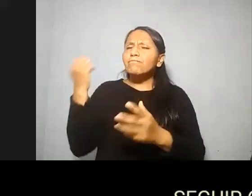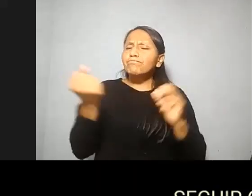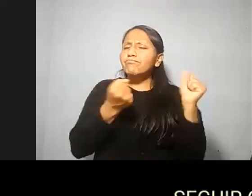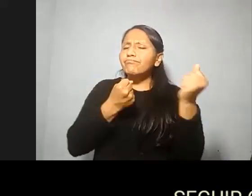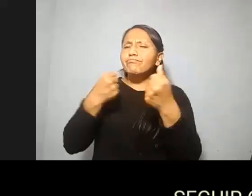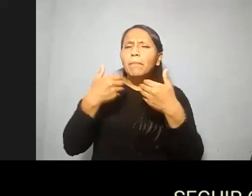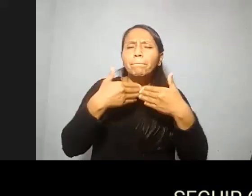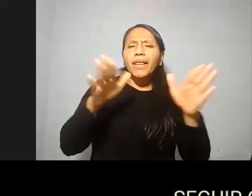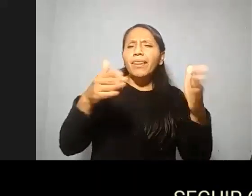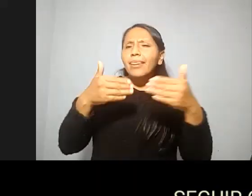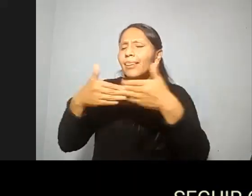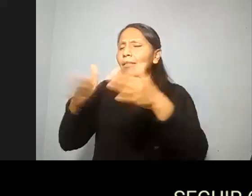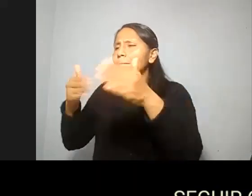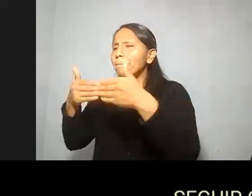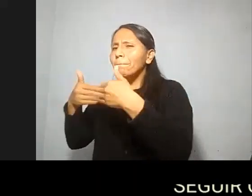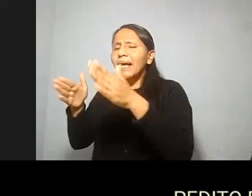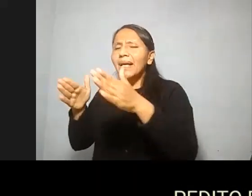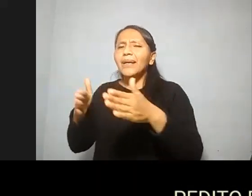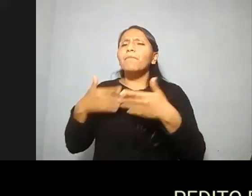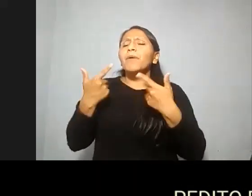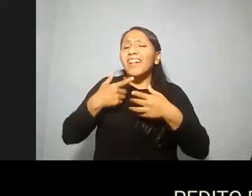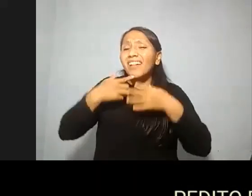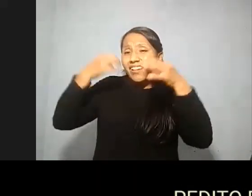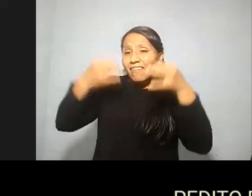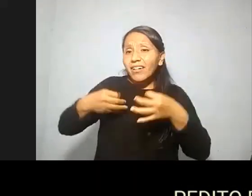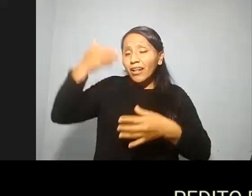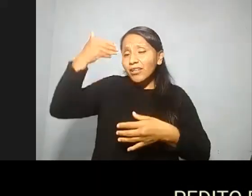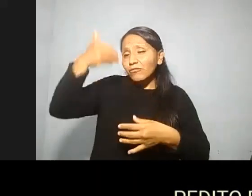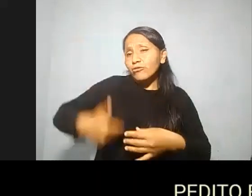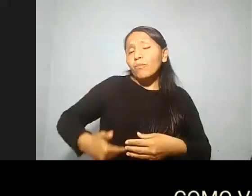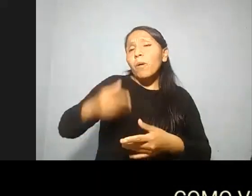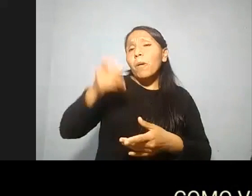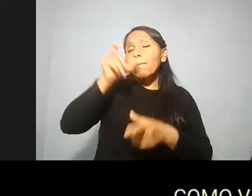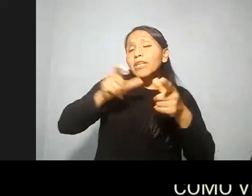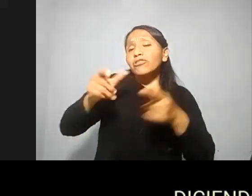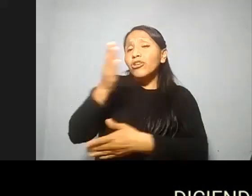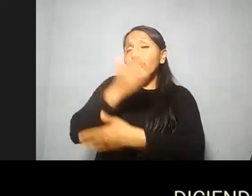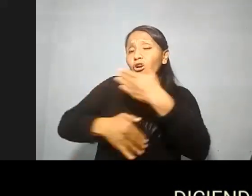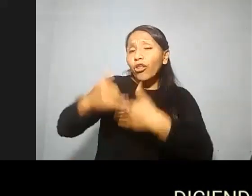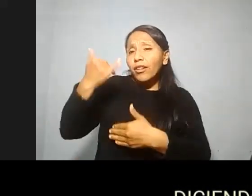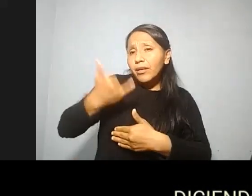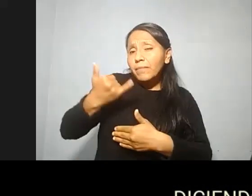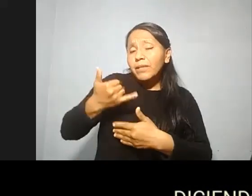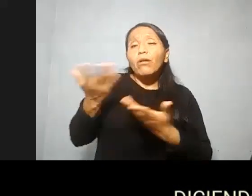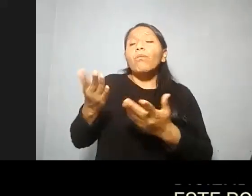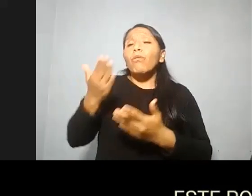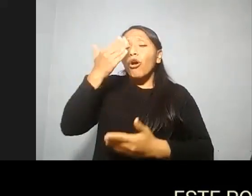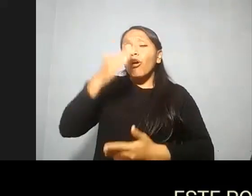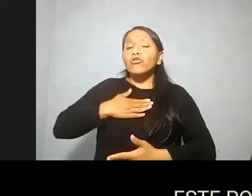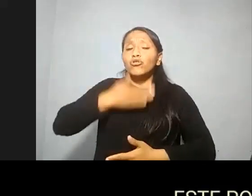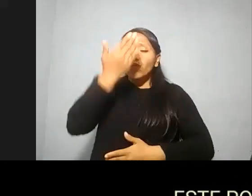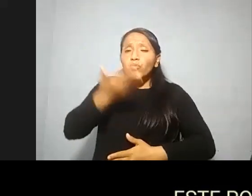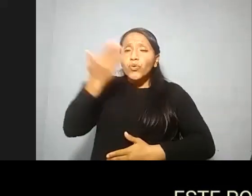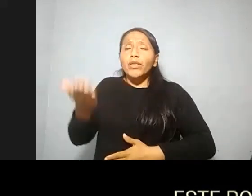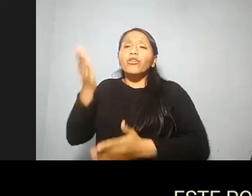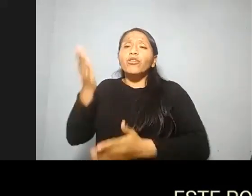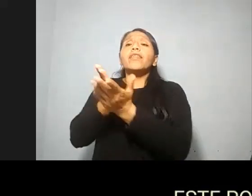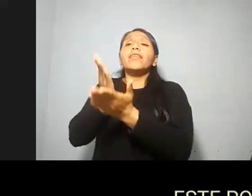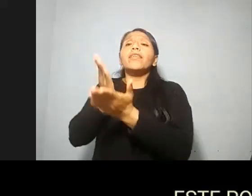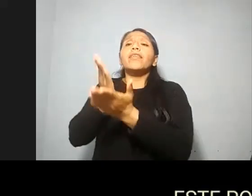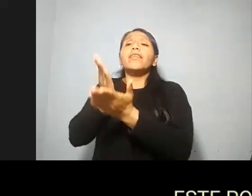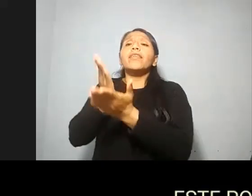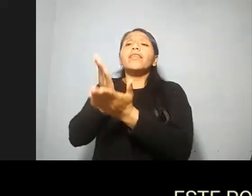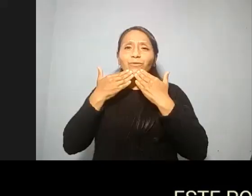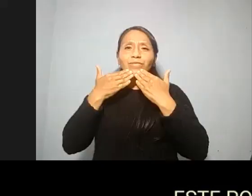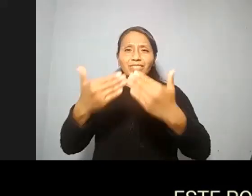puertas, porque somos personas con discapacidad como sujeto de derechos. Muchas gracias.